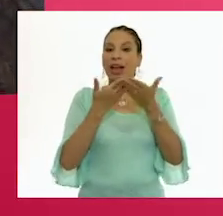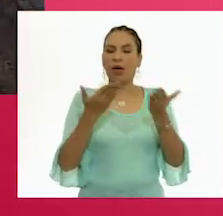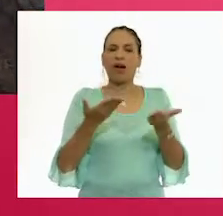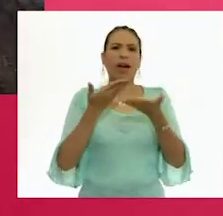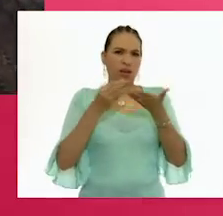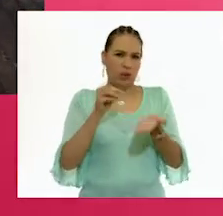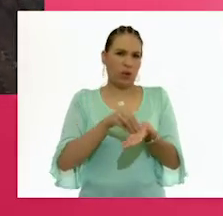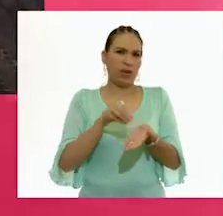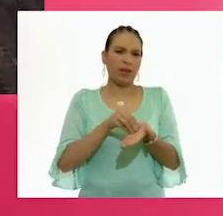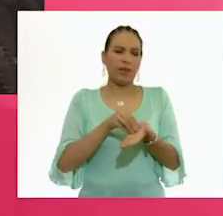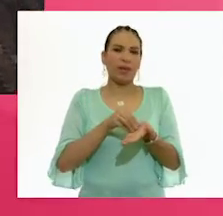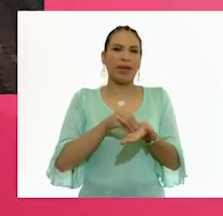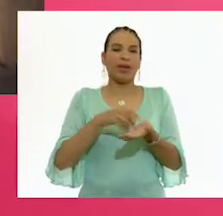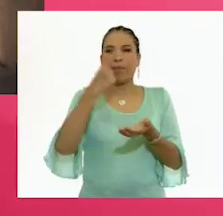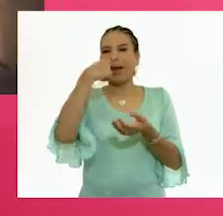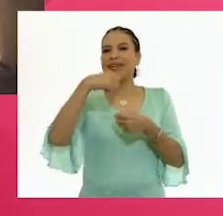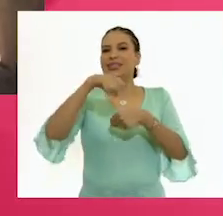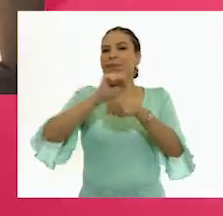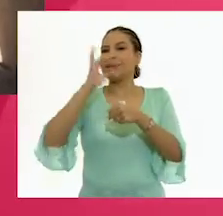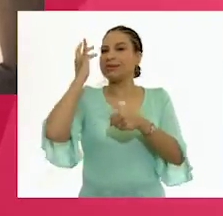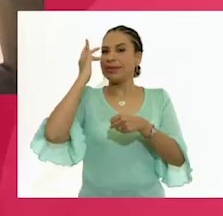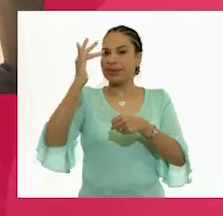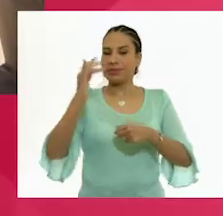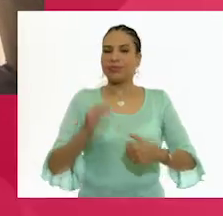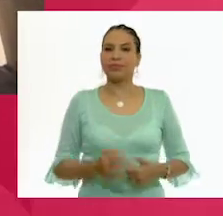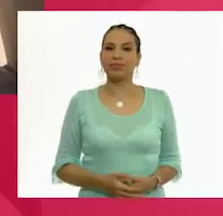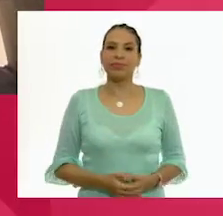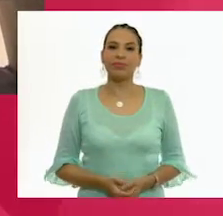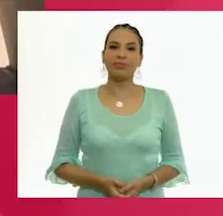en día en la Semana Mayor.